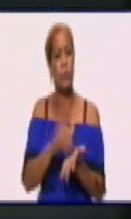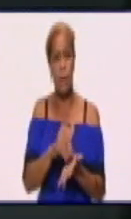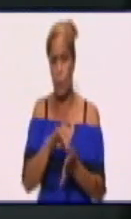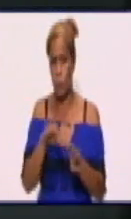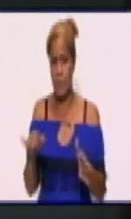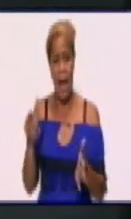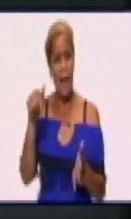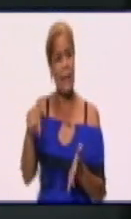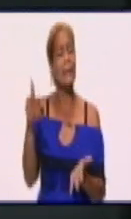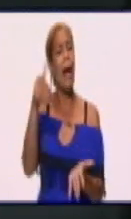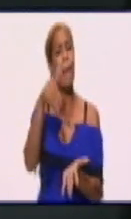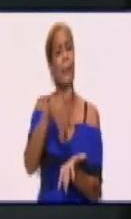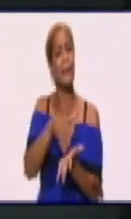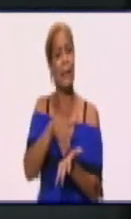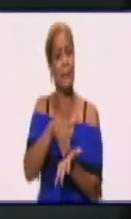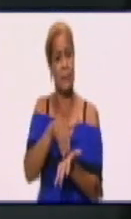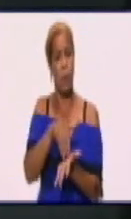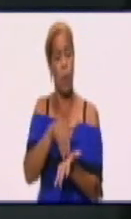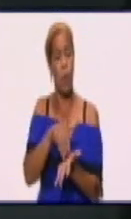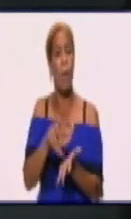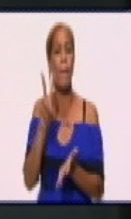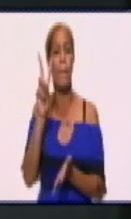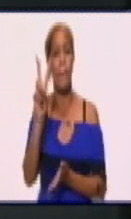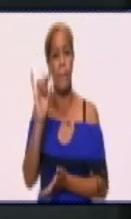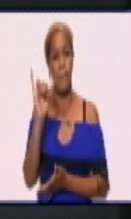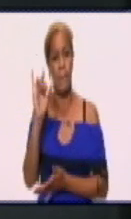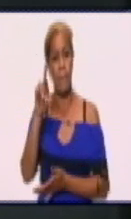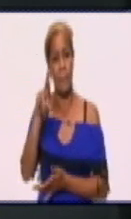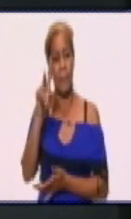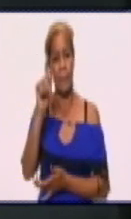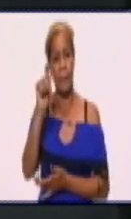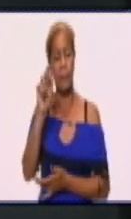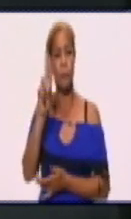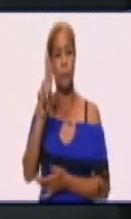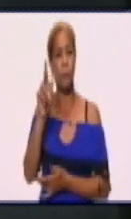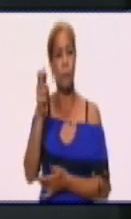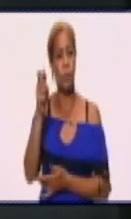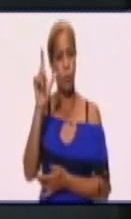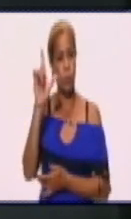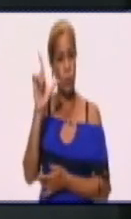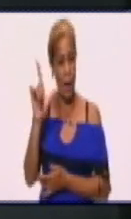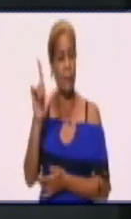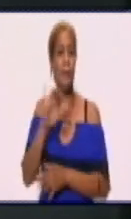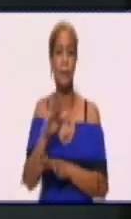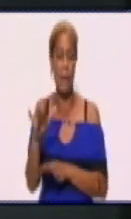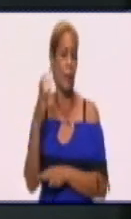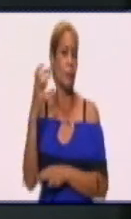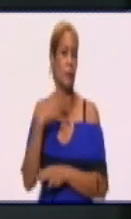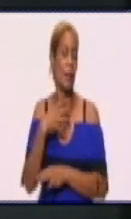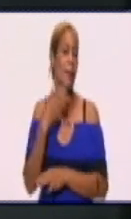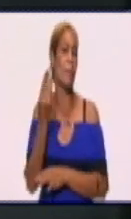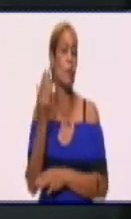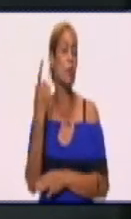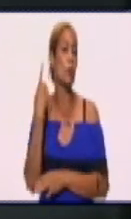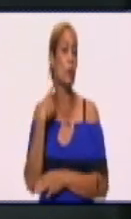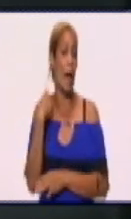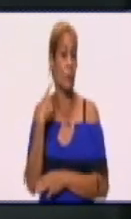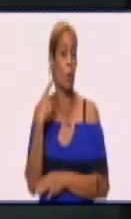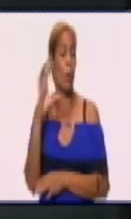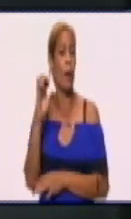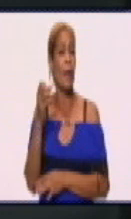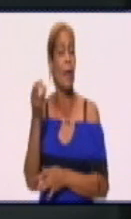virtual han de ellas ya tiene barras varios años varios años he implementado en la provincia ha